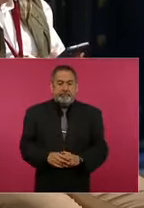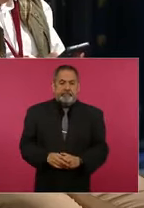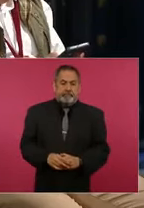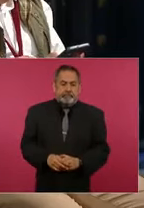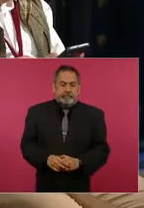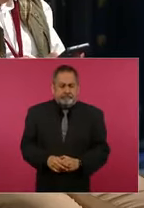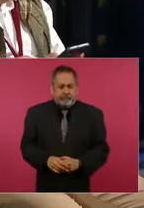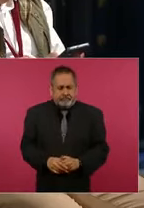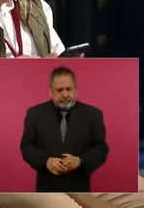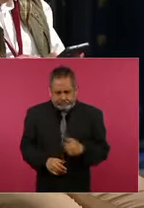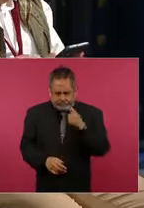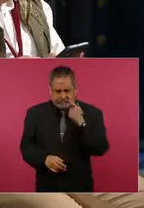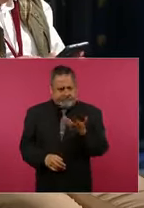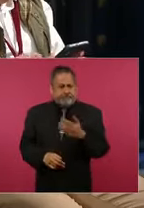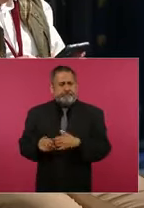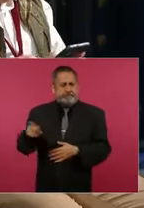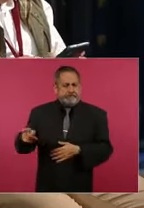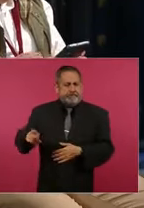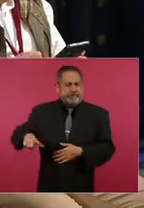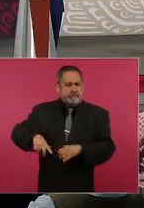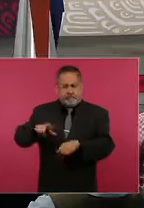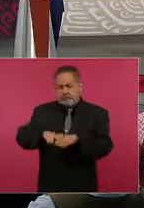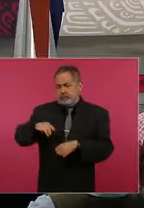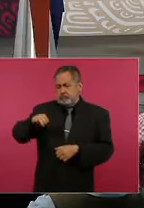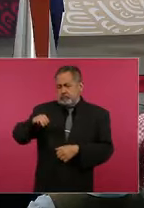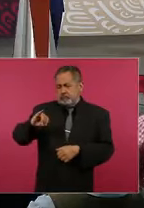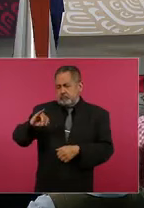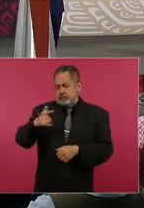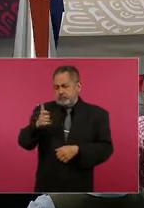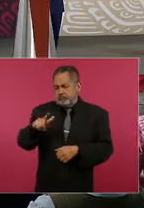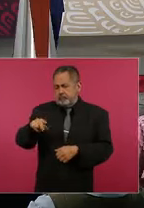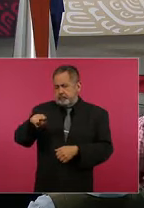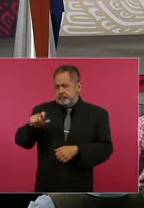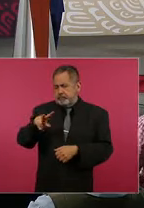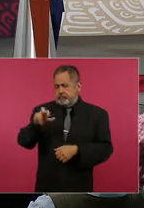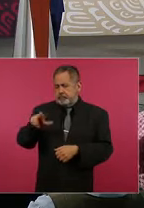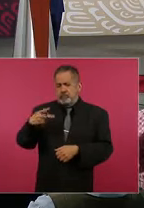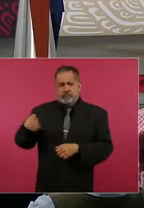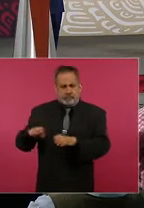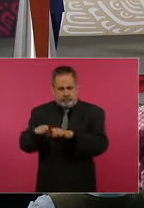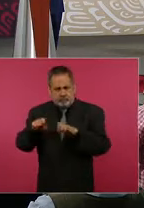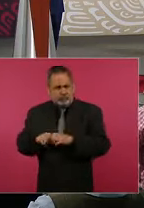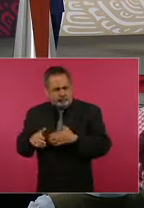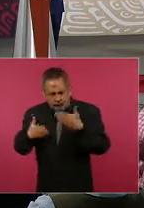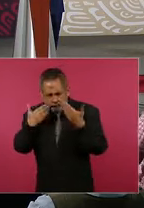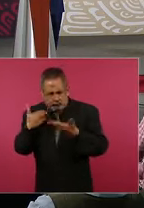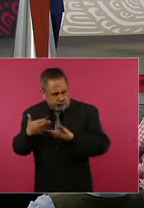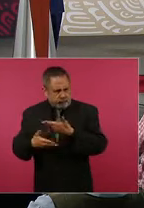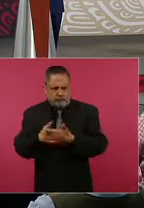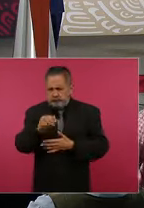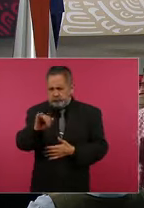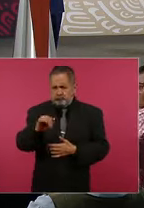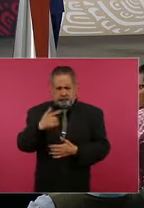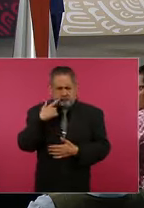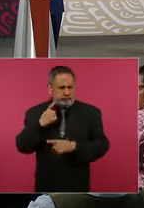yo veo disponibilidad por parte de Miguel Ángel Navarro, por parte de su equipo de gobierno,